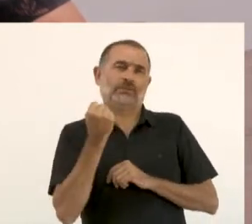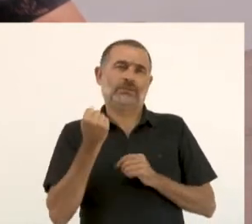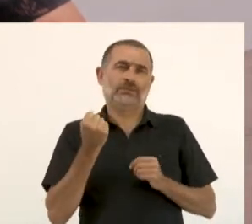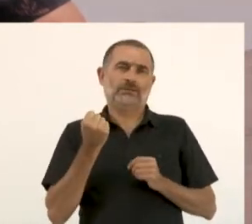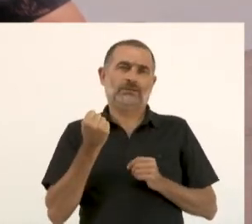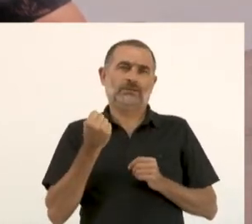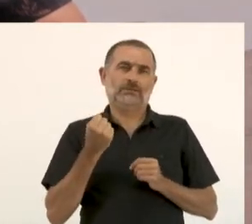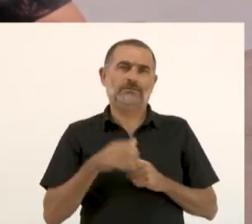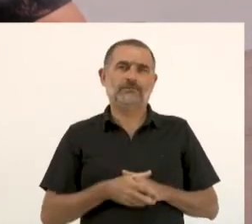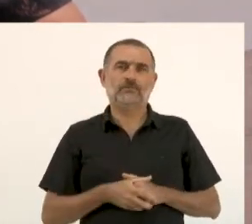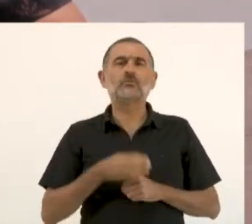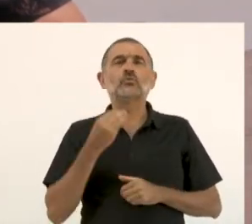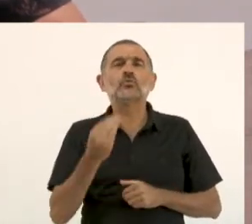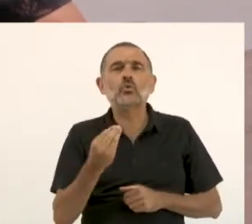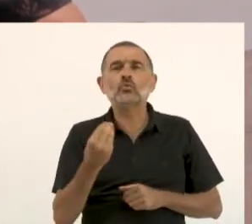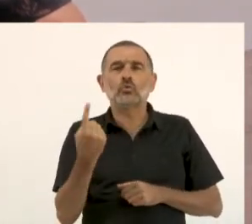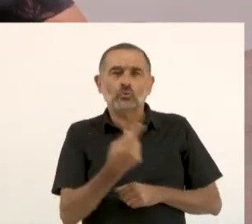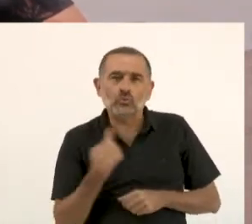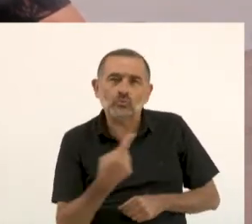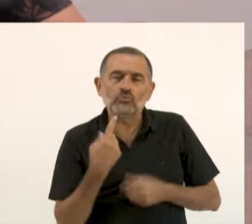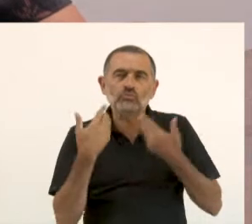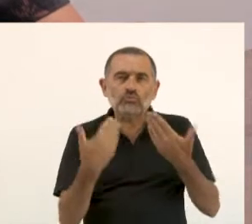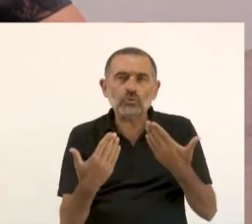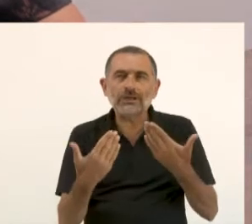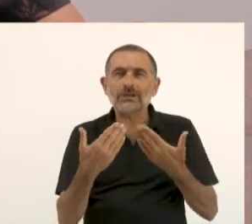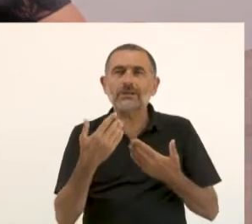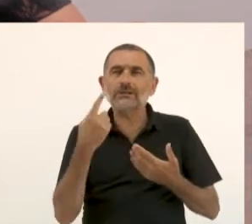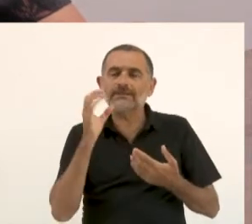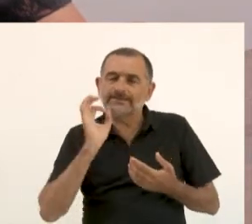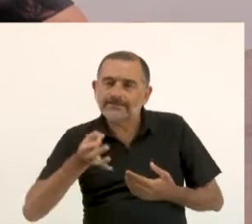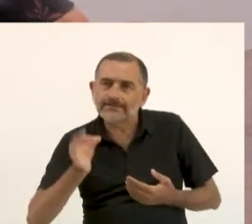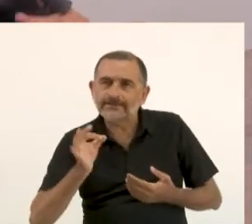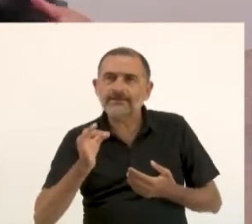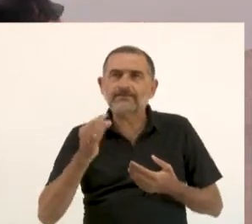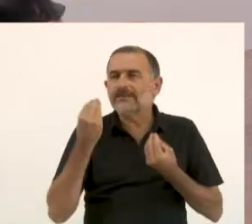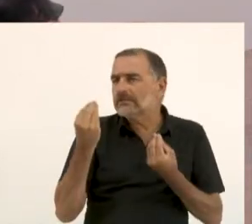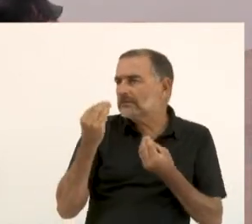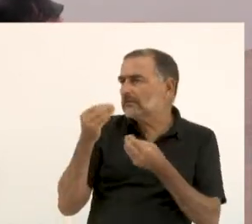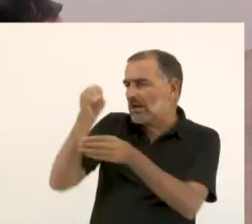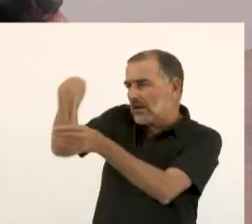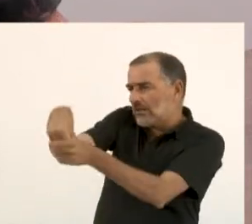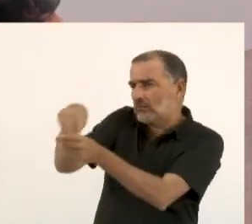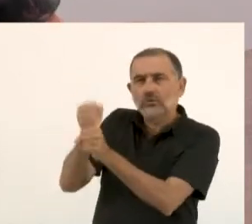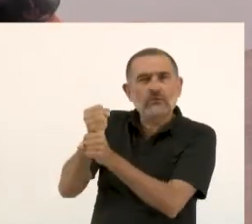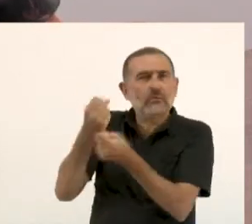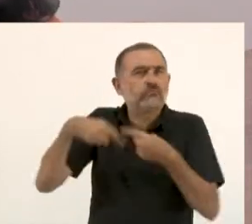comunidad, esto de que pudiésemos enterarnos de que cómo era el